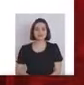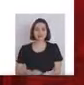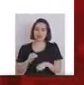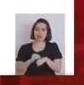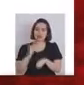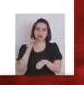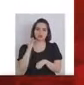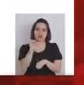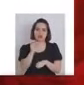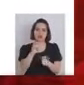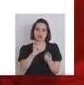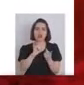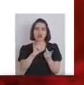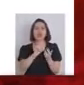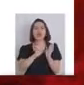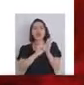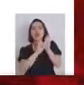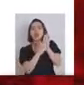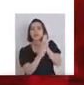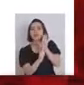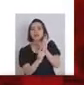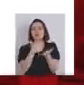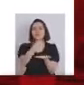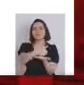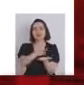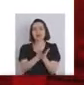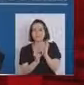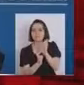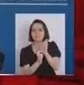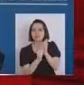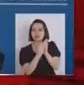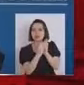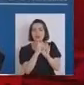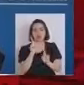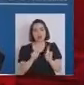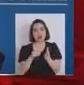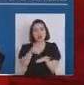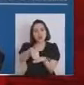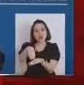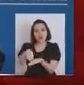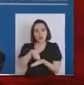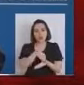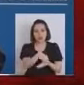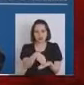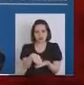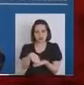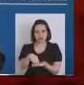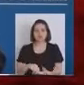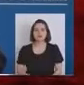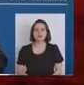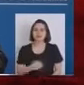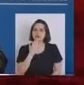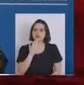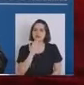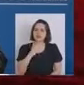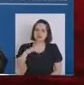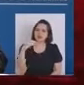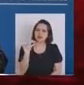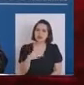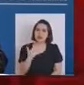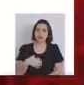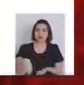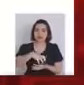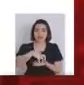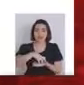Hoy día se ha dado un fenómeno que los expertos, las expertas califican de sincrónico. ¿Qué quiere decir esto? Que de manera simultánea,